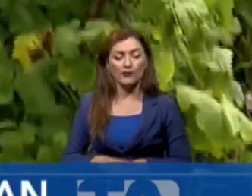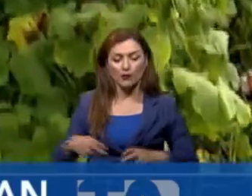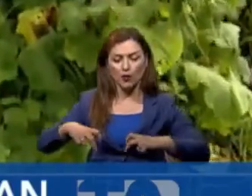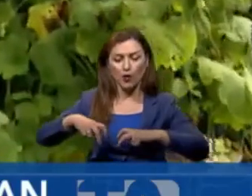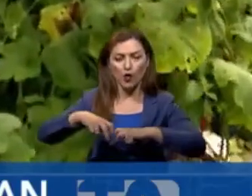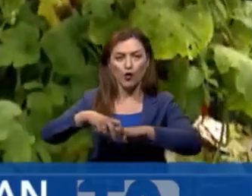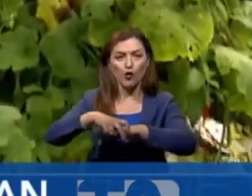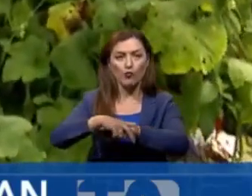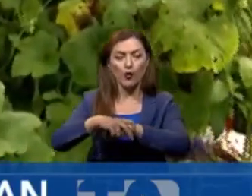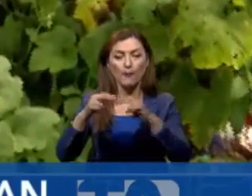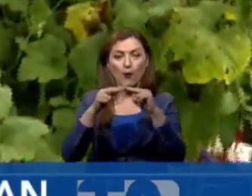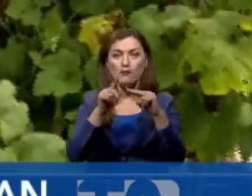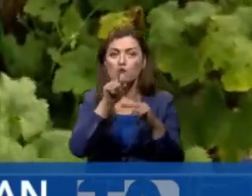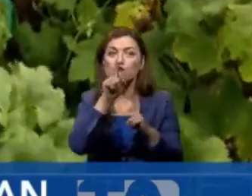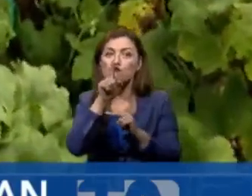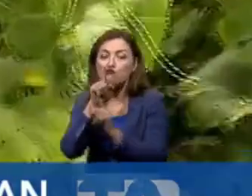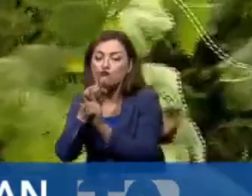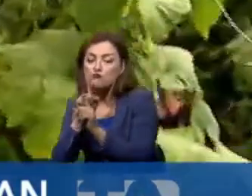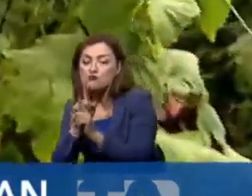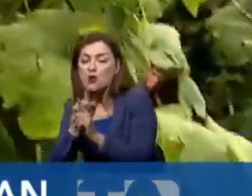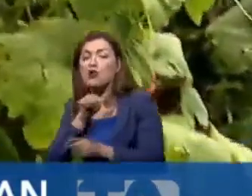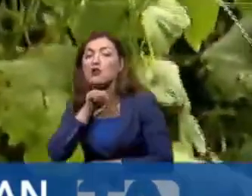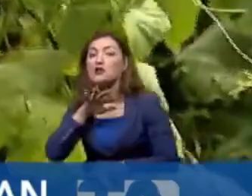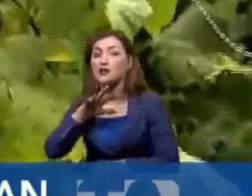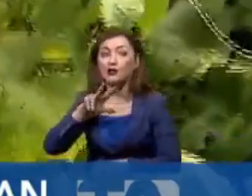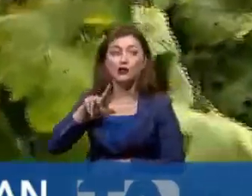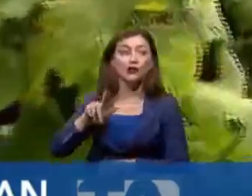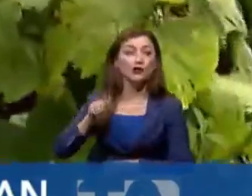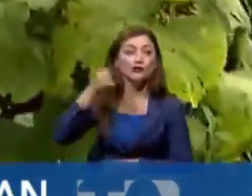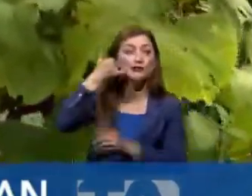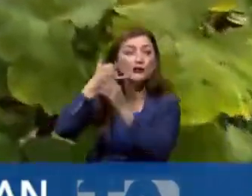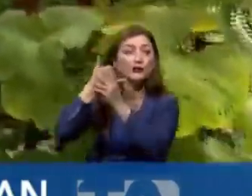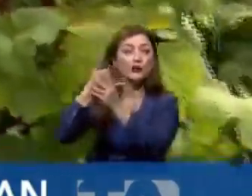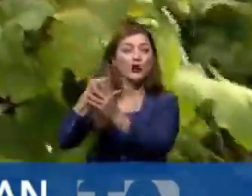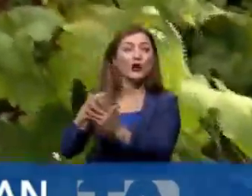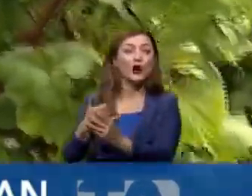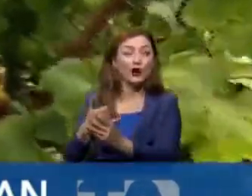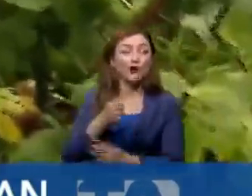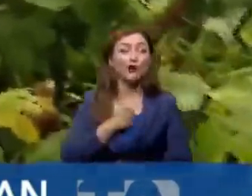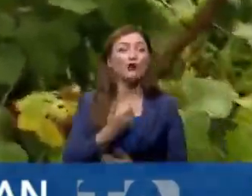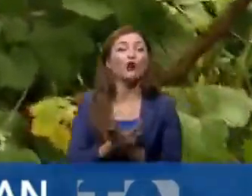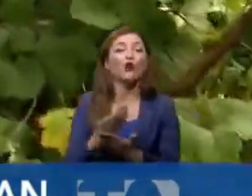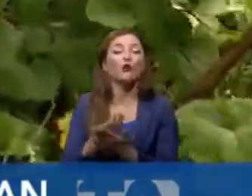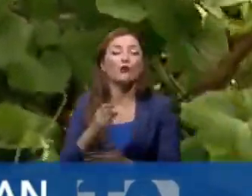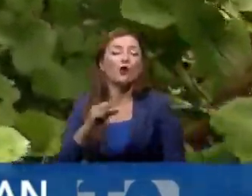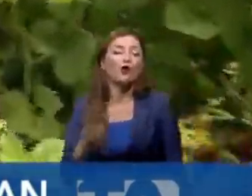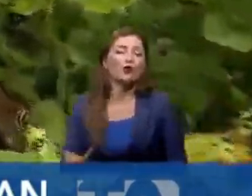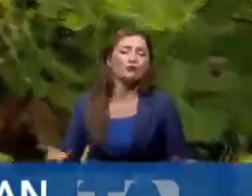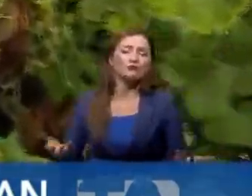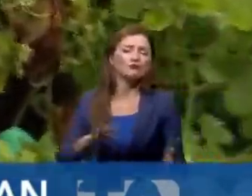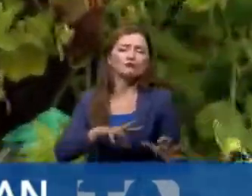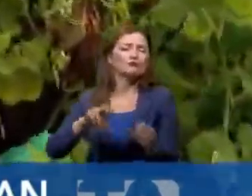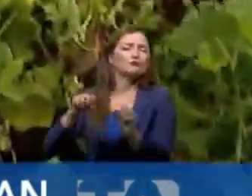paran aquí en el puente y a quitarnos del celular a quitarnos lo poco que tenemos Ya entonces